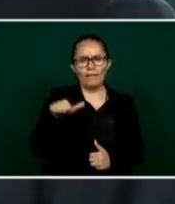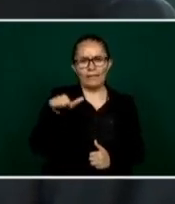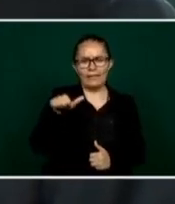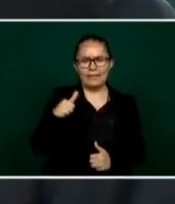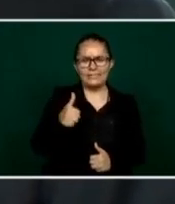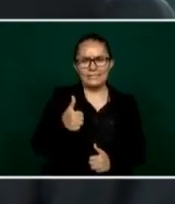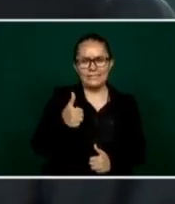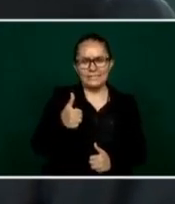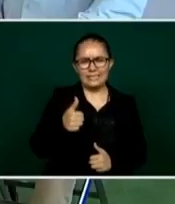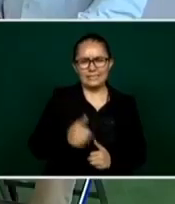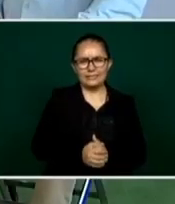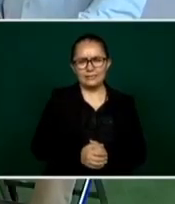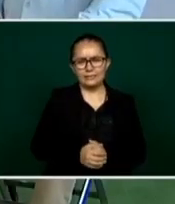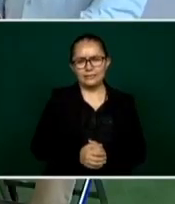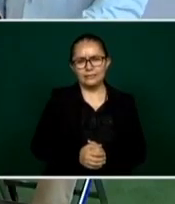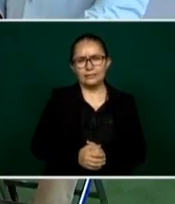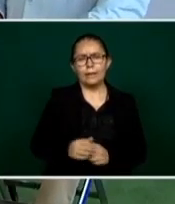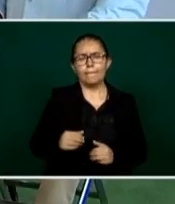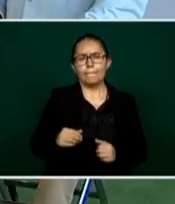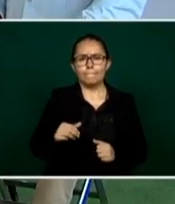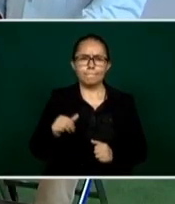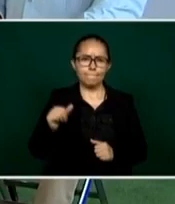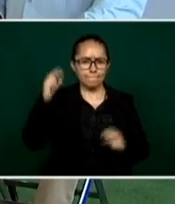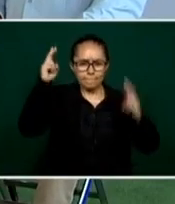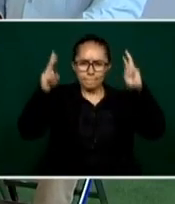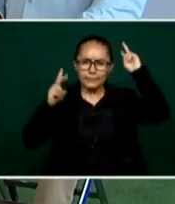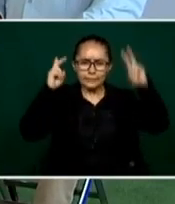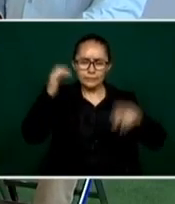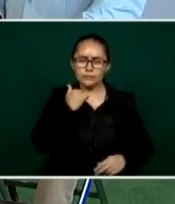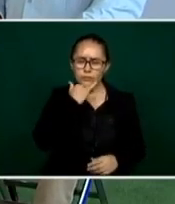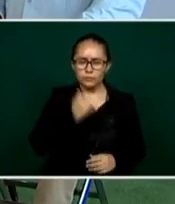viniendo después de esta